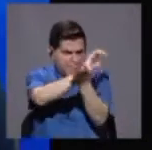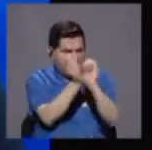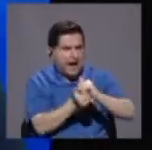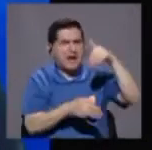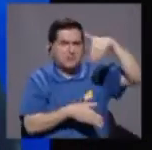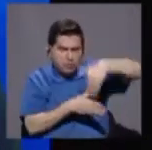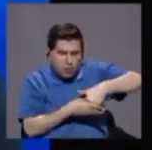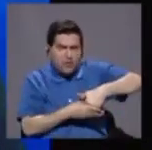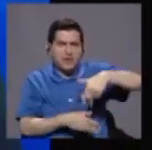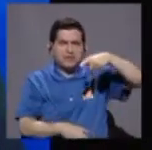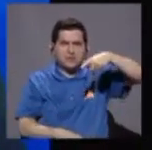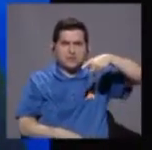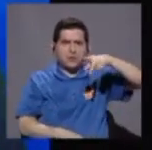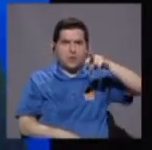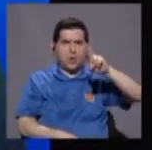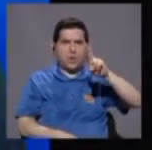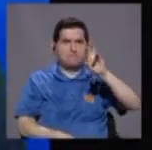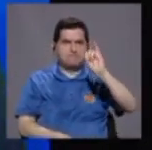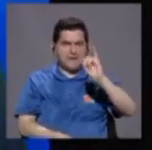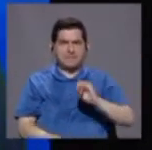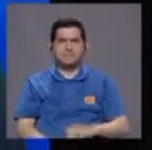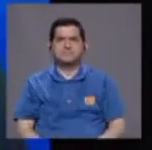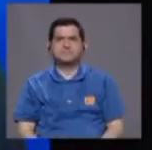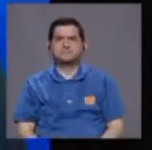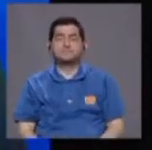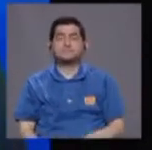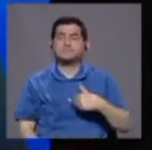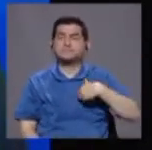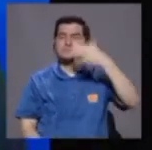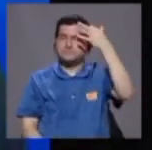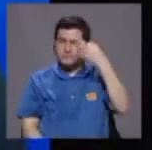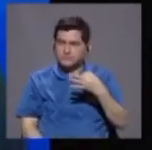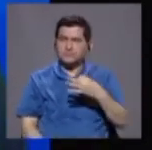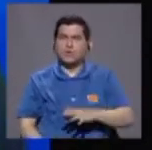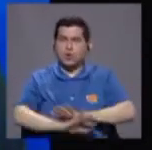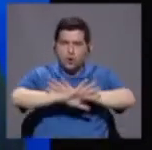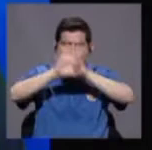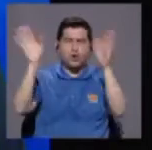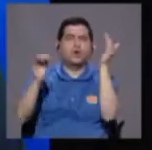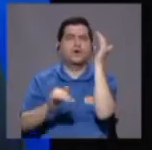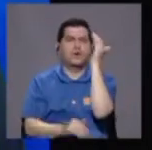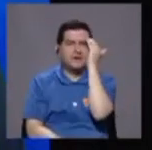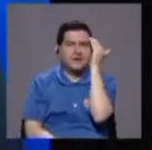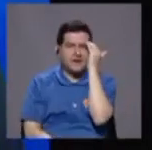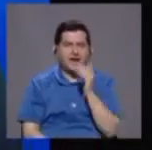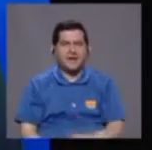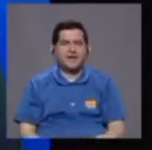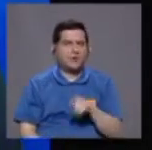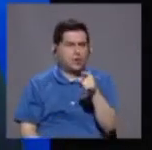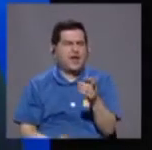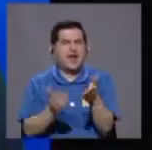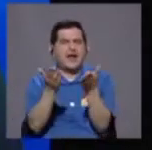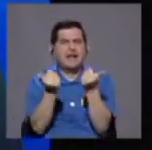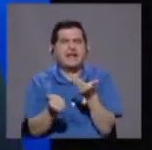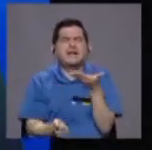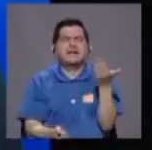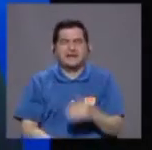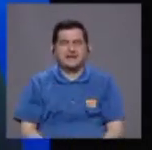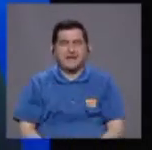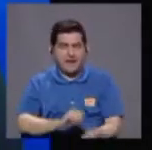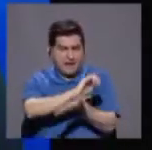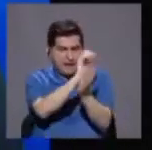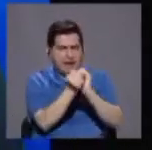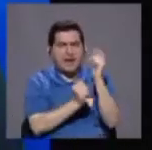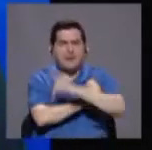¿no? Entonces, creo que tenía claro qué quería hacer, qué tenía que reformar en este